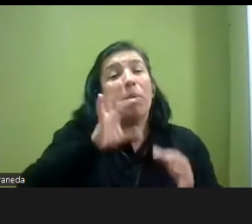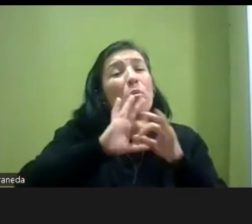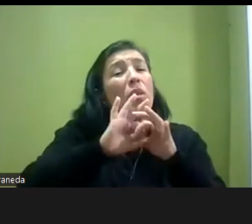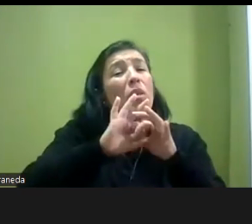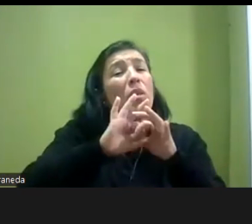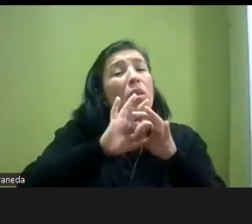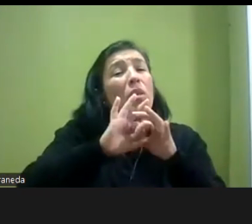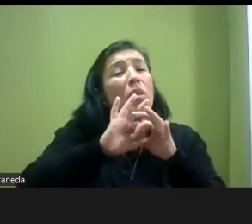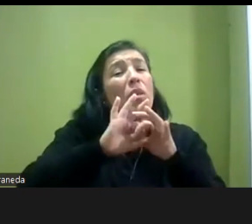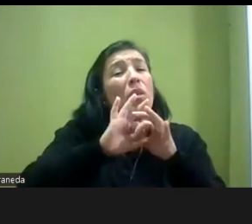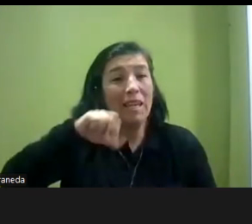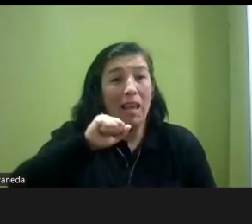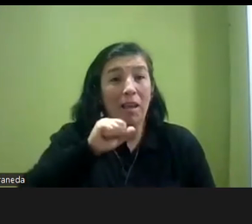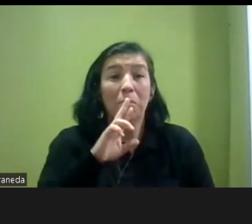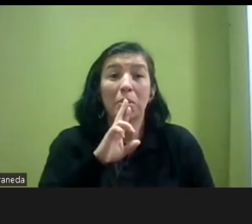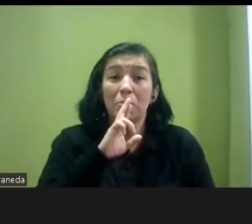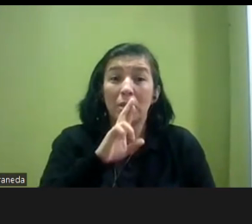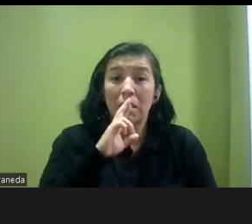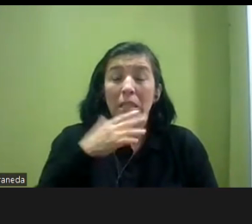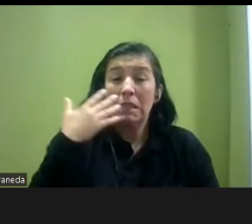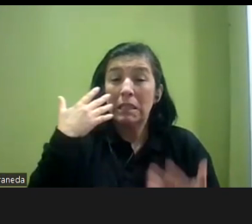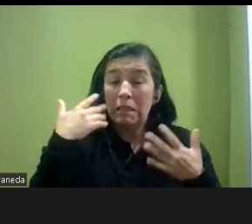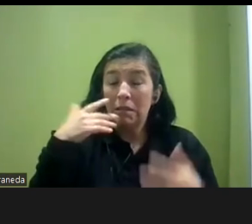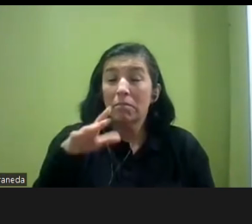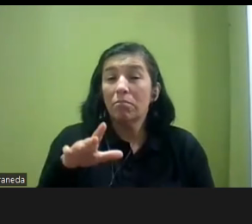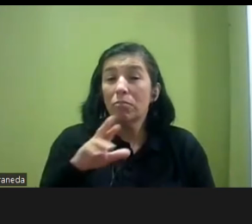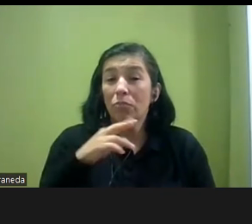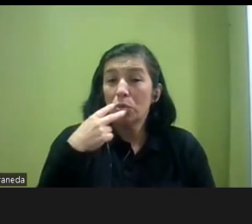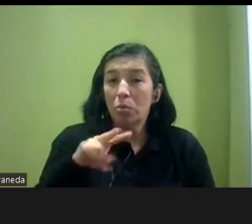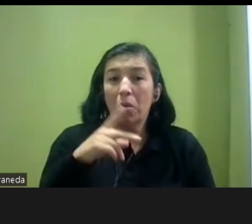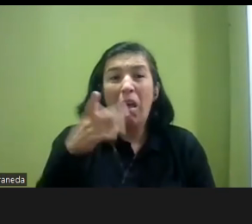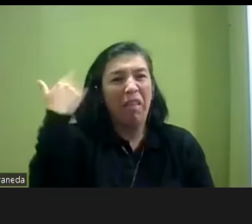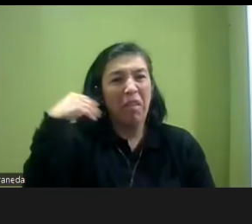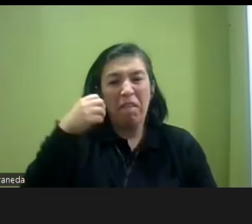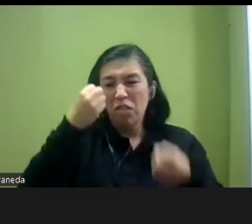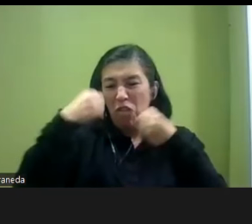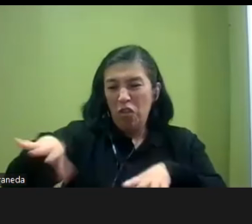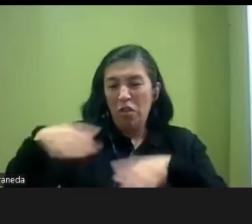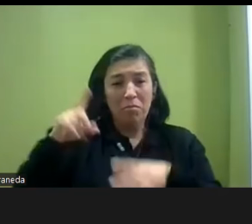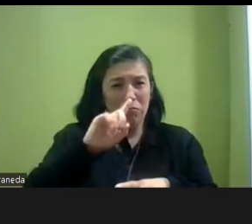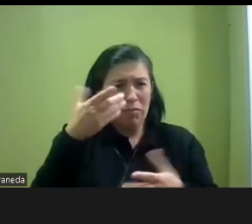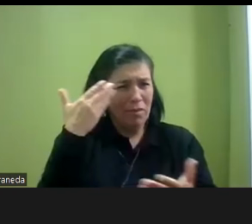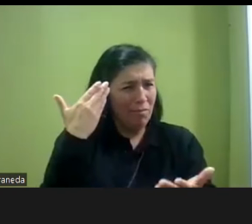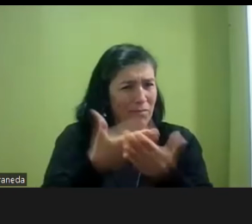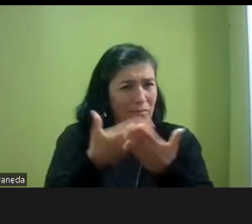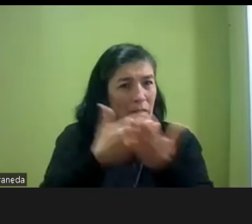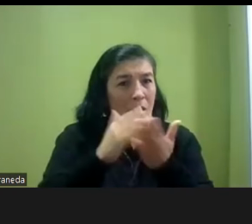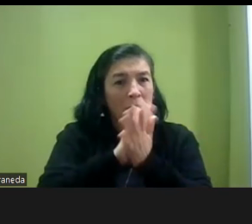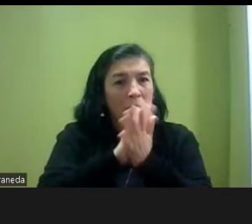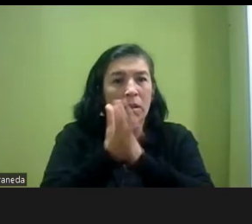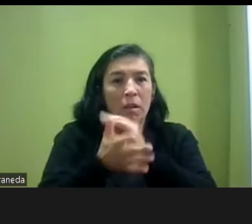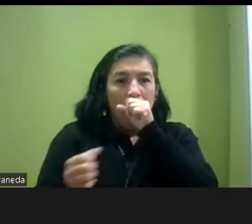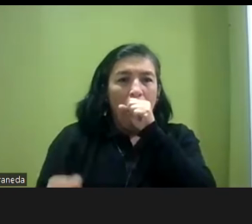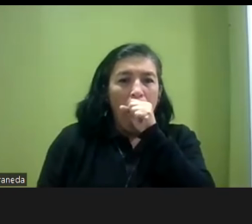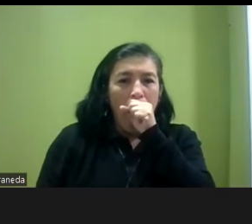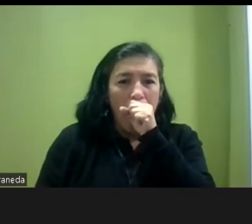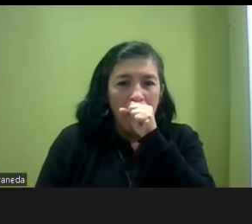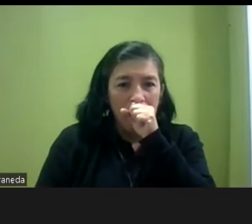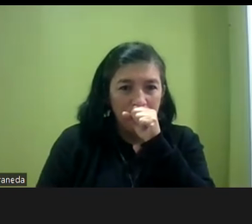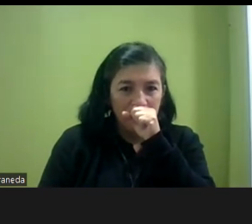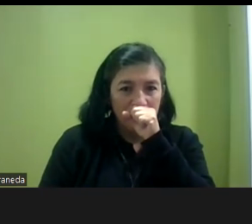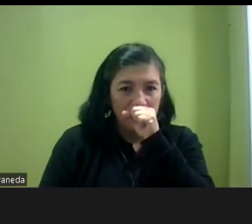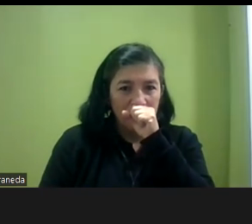la respuesta. Y ya sabemos que no desechaban nada. Em, Por lo tenemos otra tanto, tenía